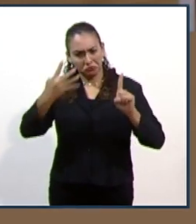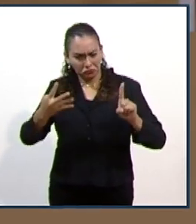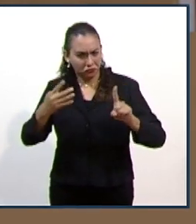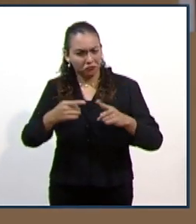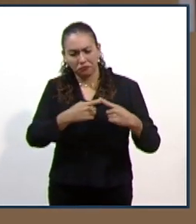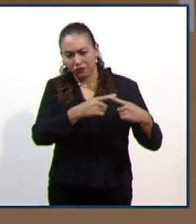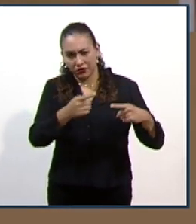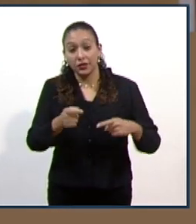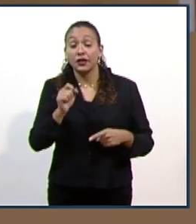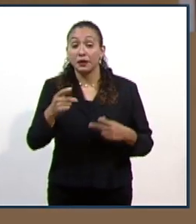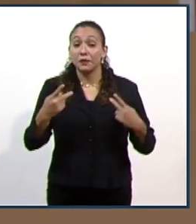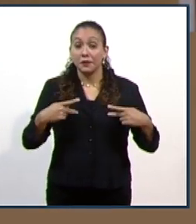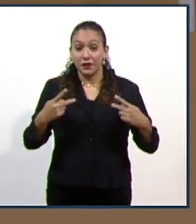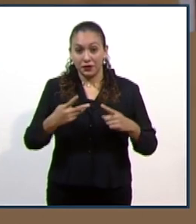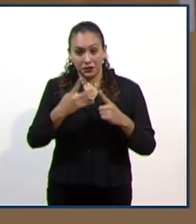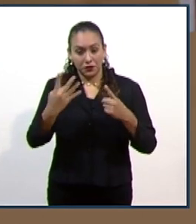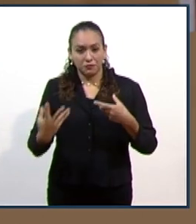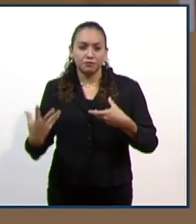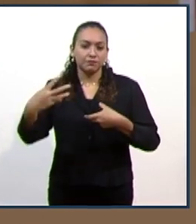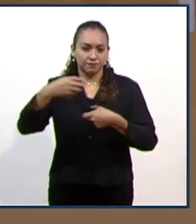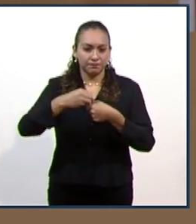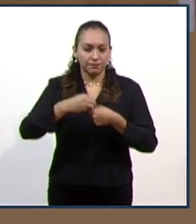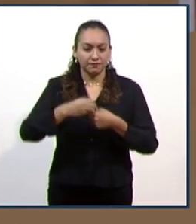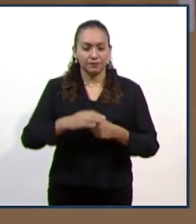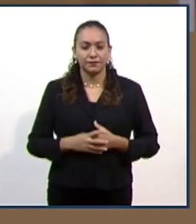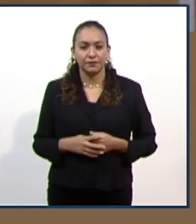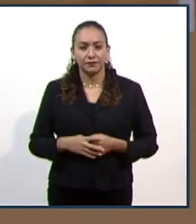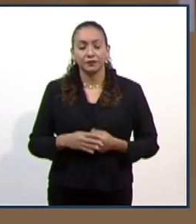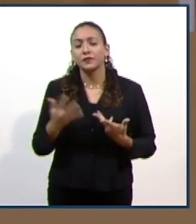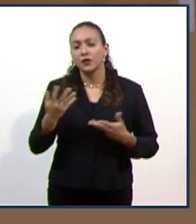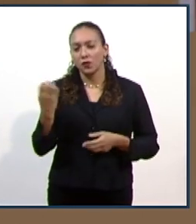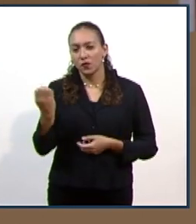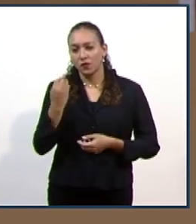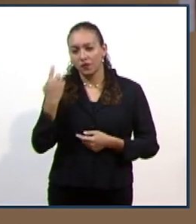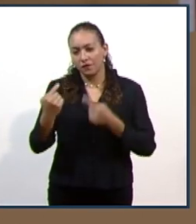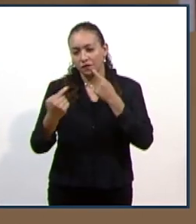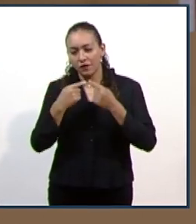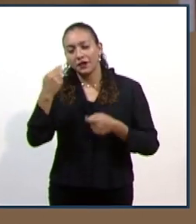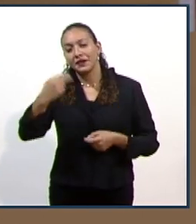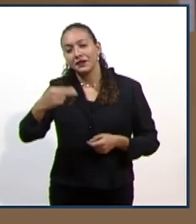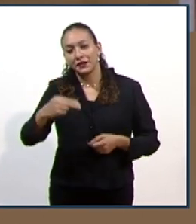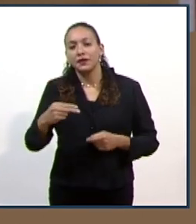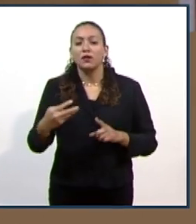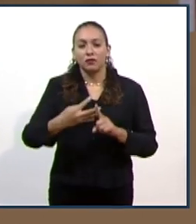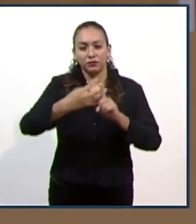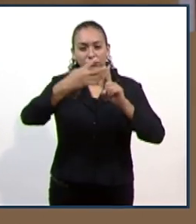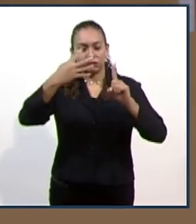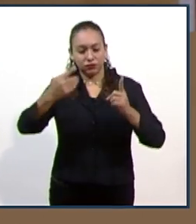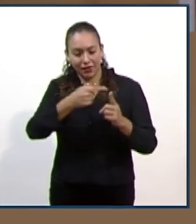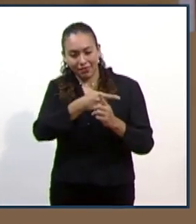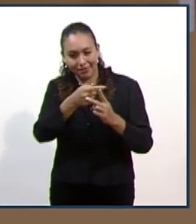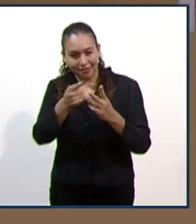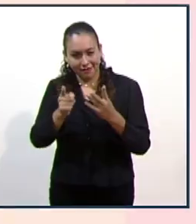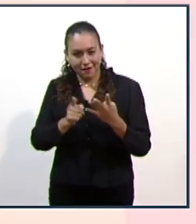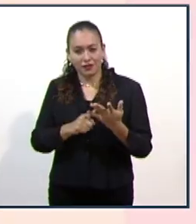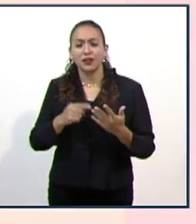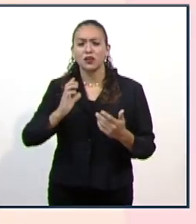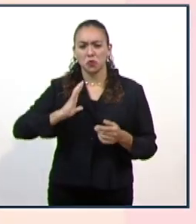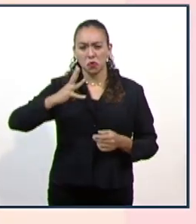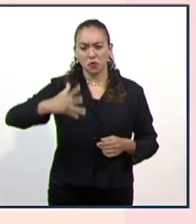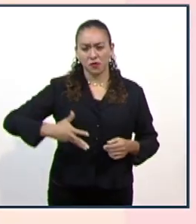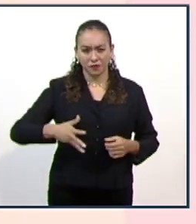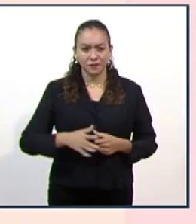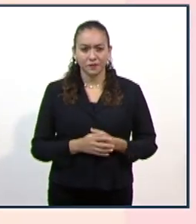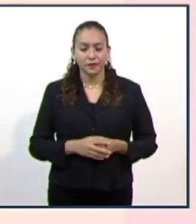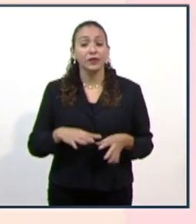en la sociedad. Durante un foro sobre diversidad y orgullo, los participantes indicaron que a pesar de los avances